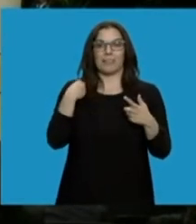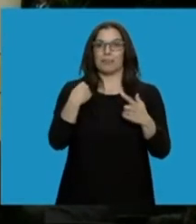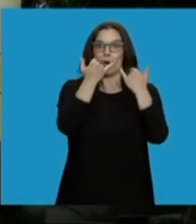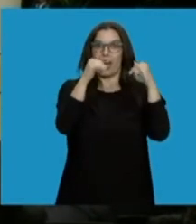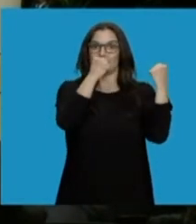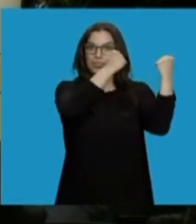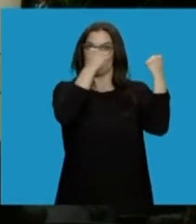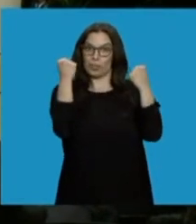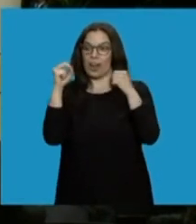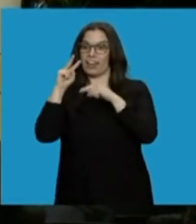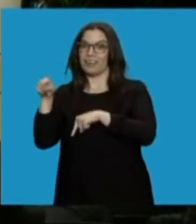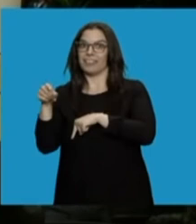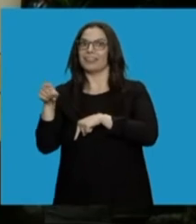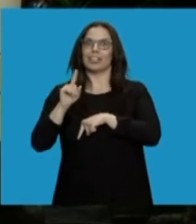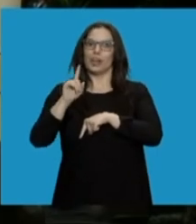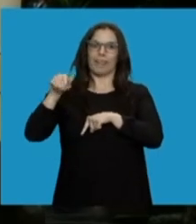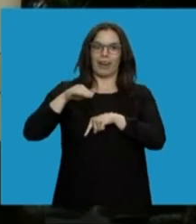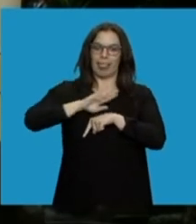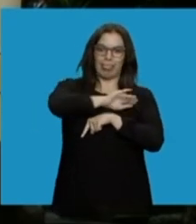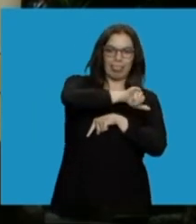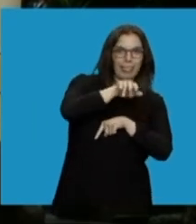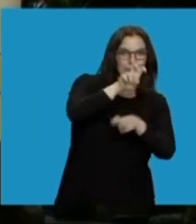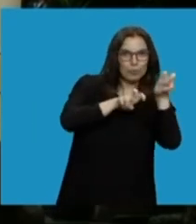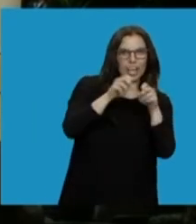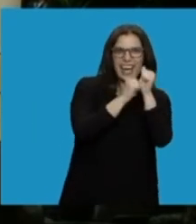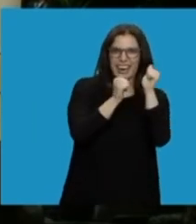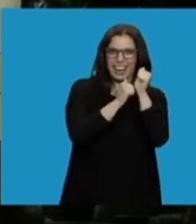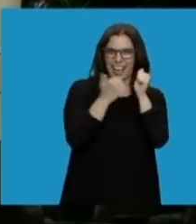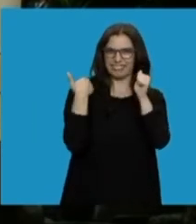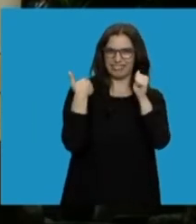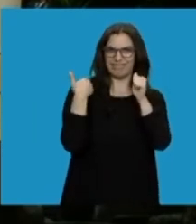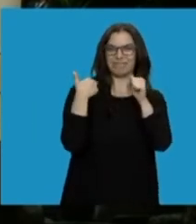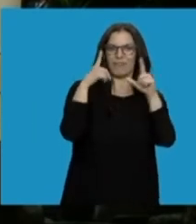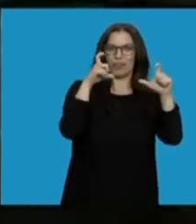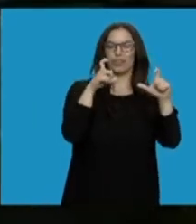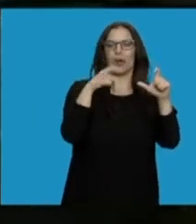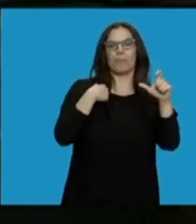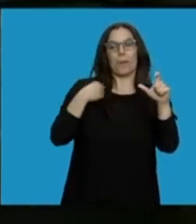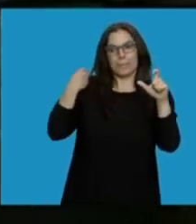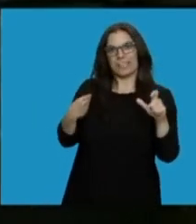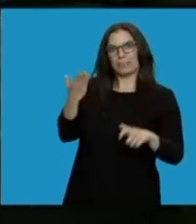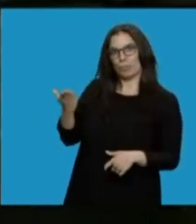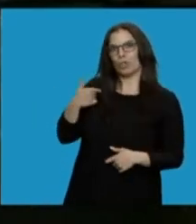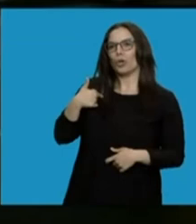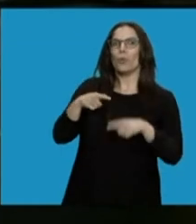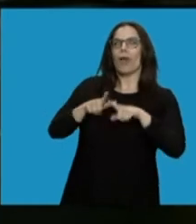institucional. Él ha encontrado la imagen del día en la trastienda. Bueno, yo intento ir también a la trastienda de la realidad con este tipo de